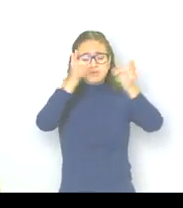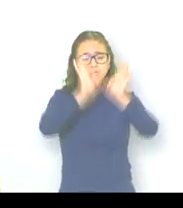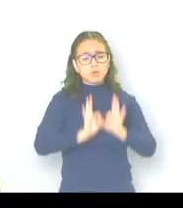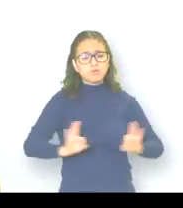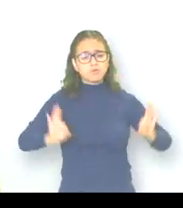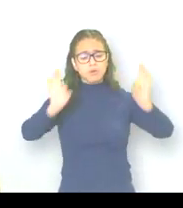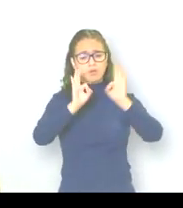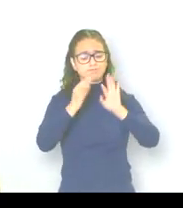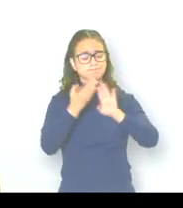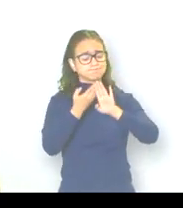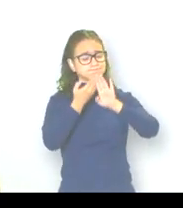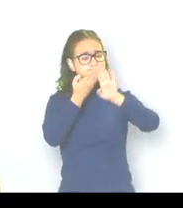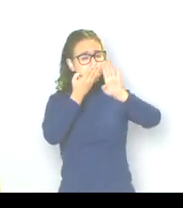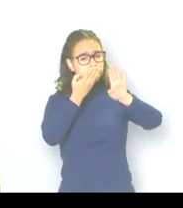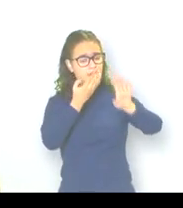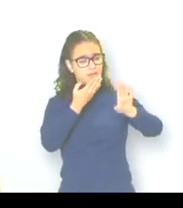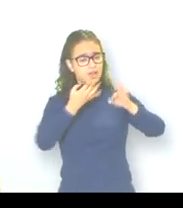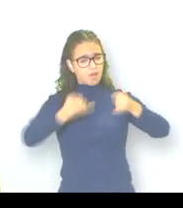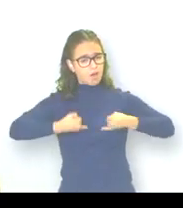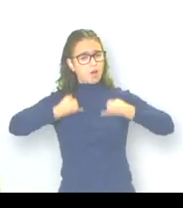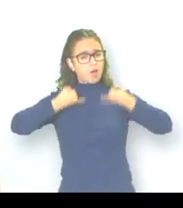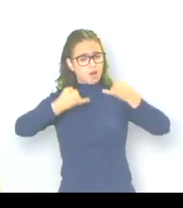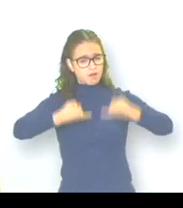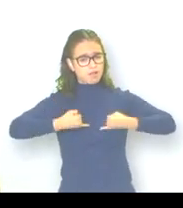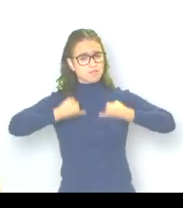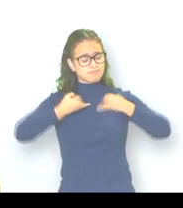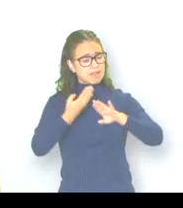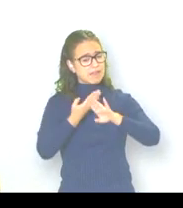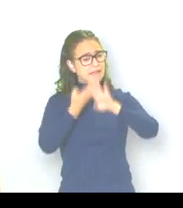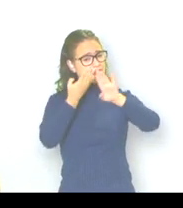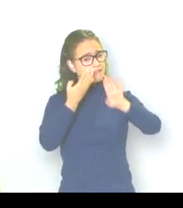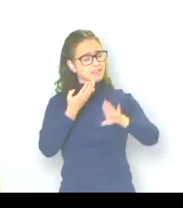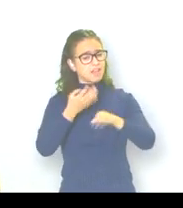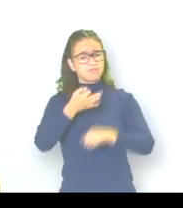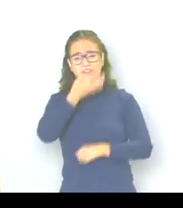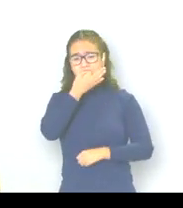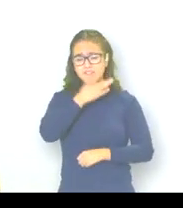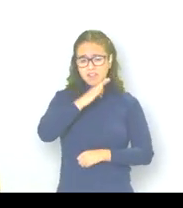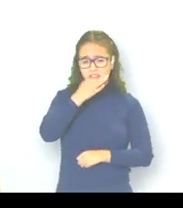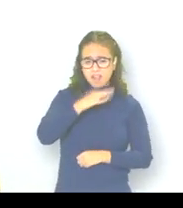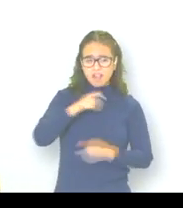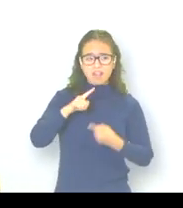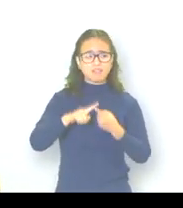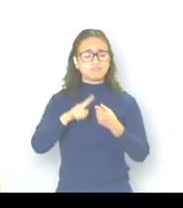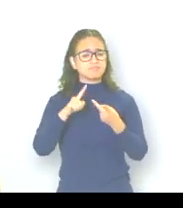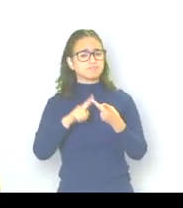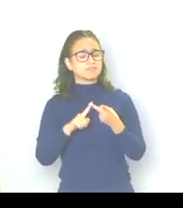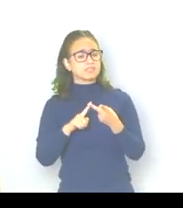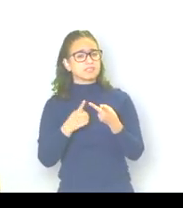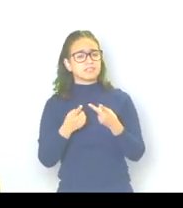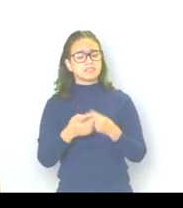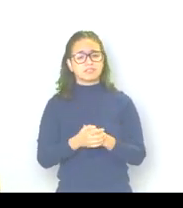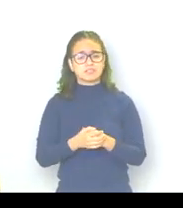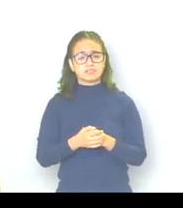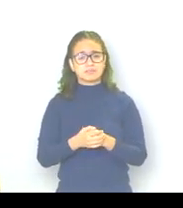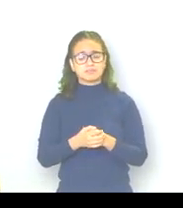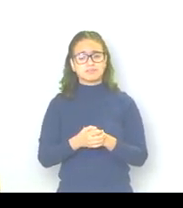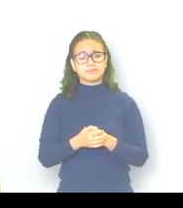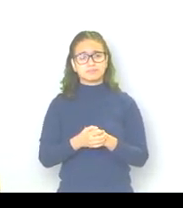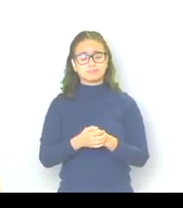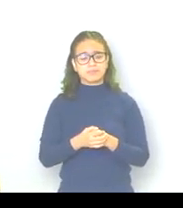evitar entre los jóvenes el salir a fiestas, el que deben de contener en este